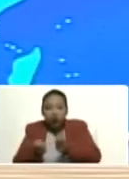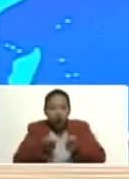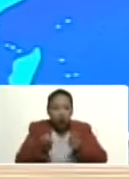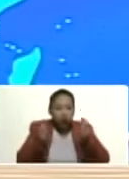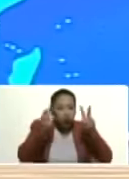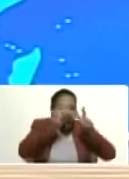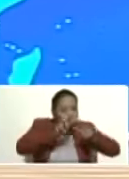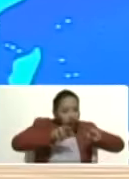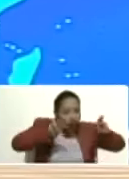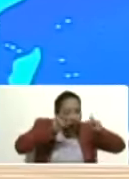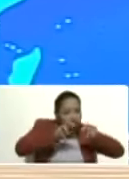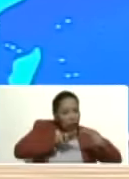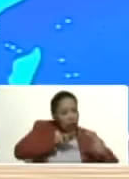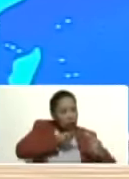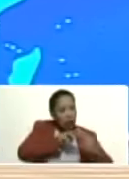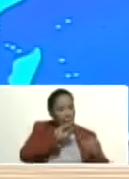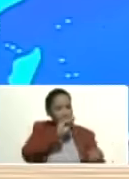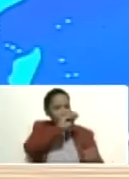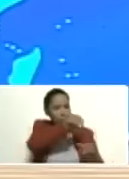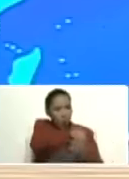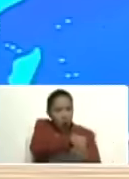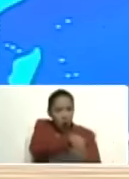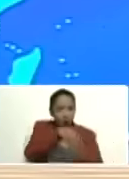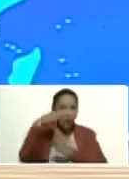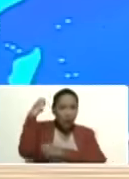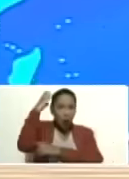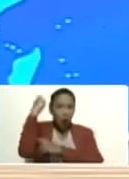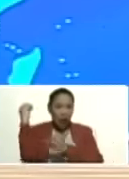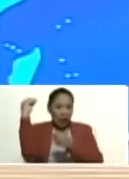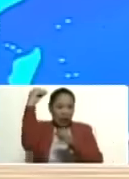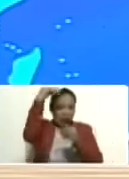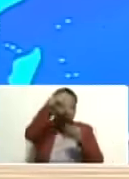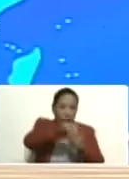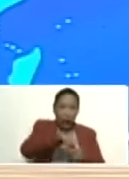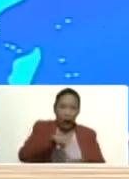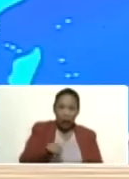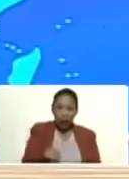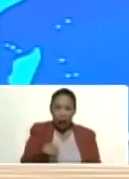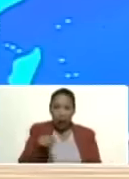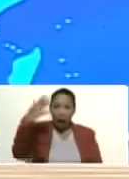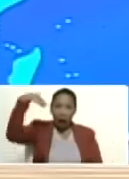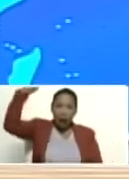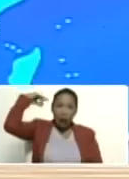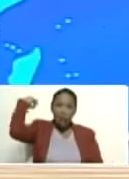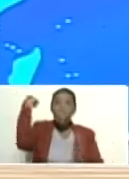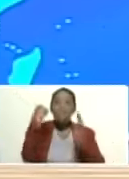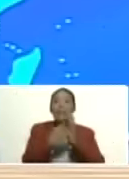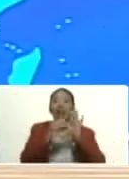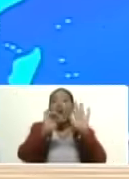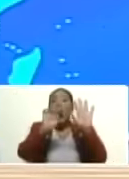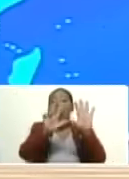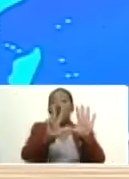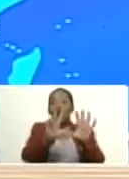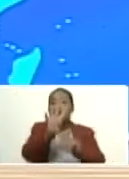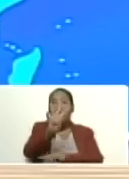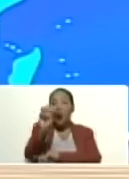exploración e invasión colonial europea, y 1840,